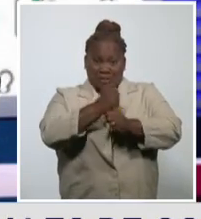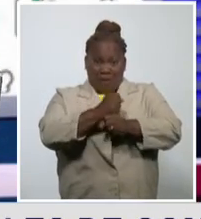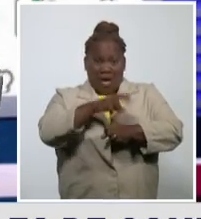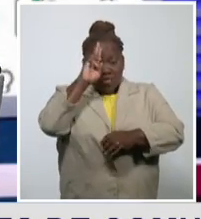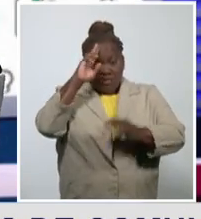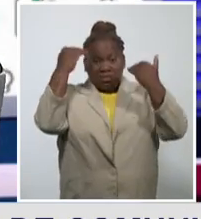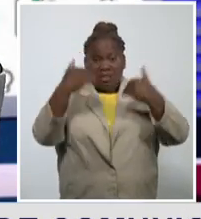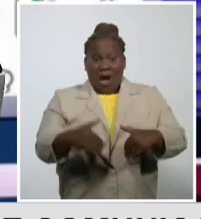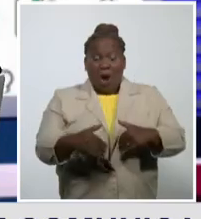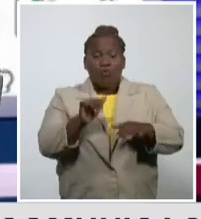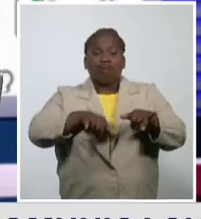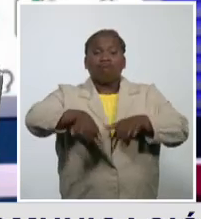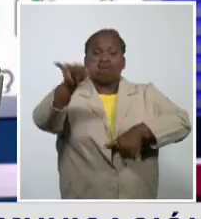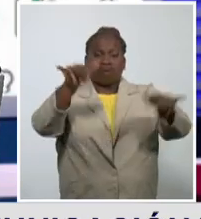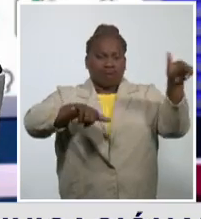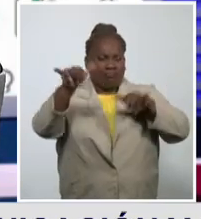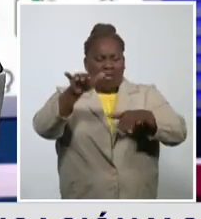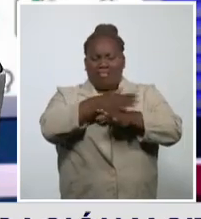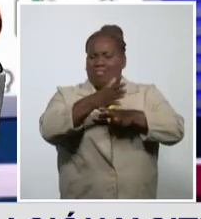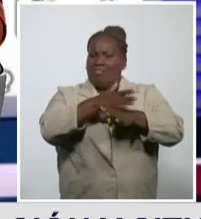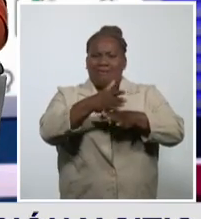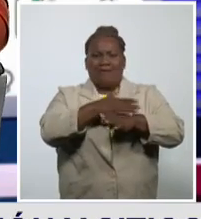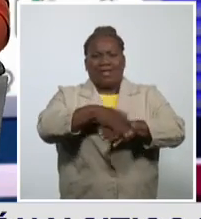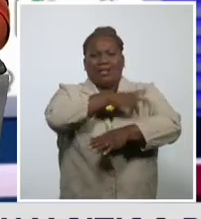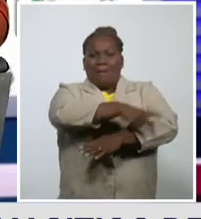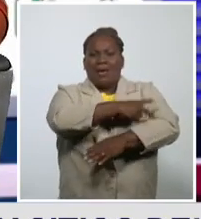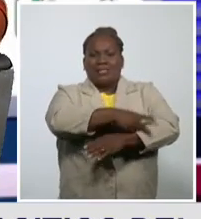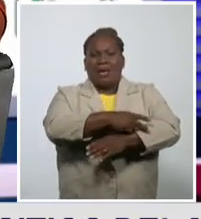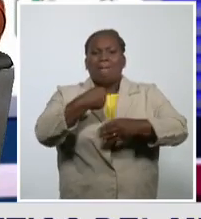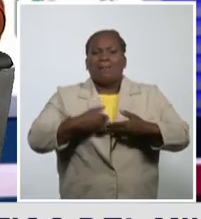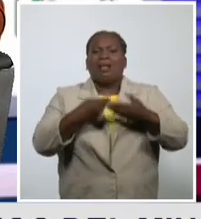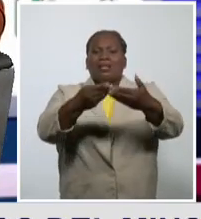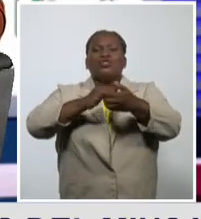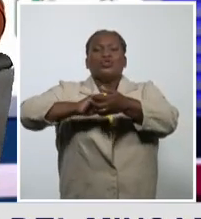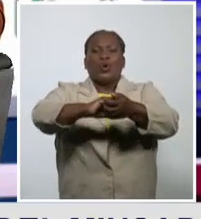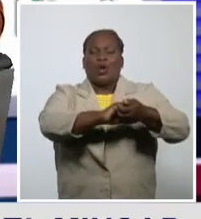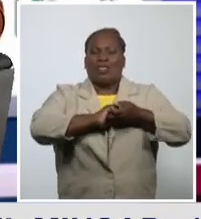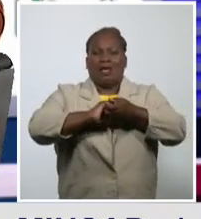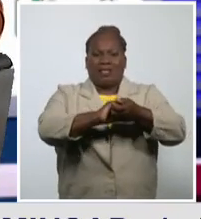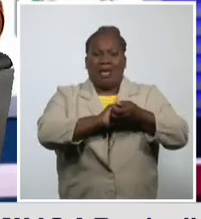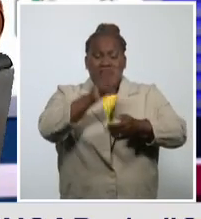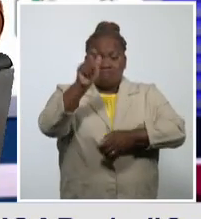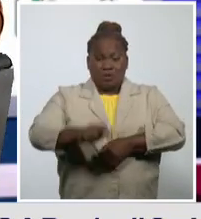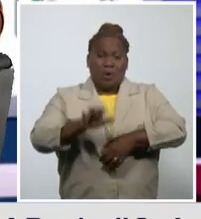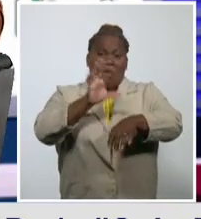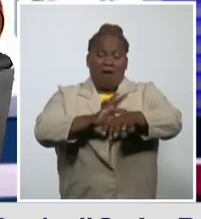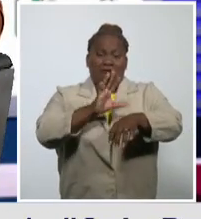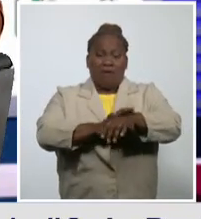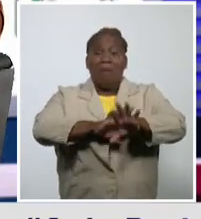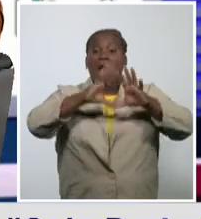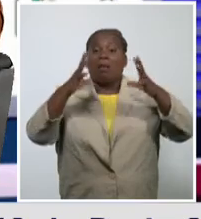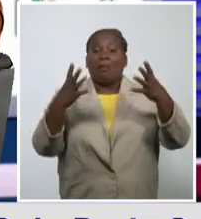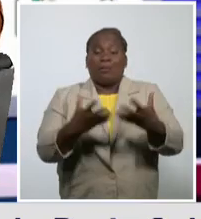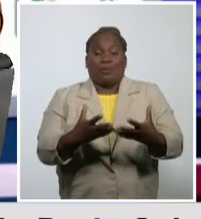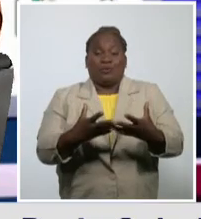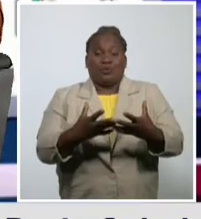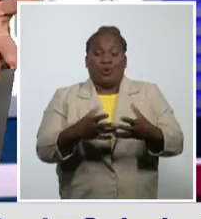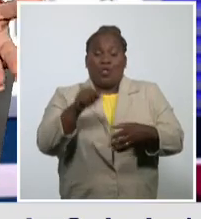que viajaron a diversas naciones para mostrar la solidaridad con los pacientes enfermos también en el mundo. De